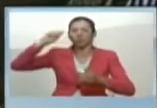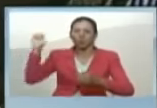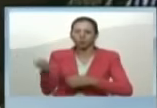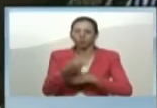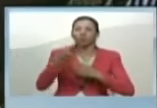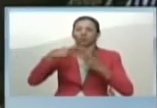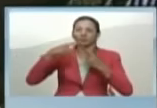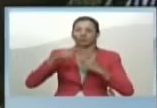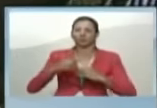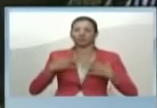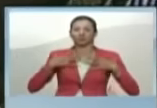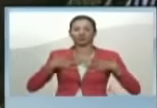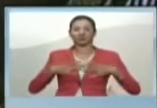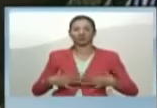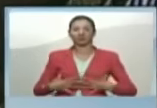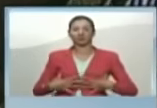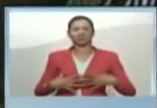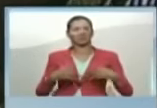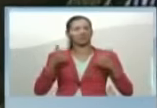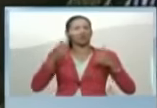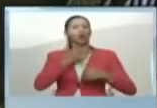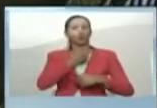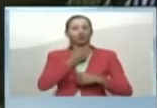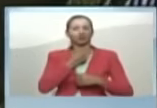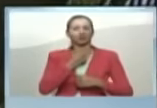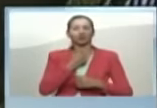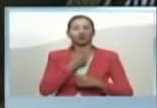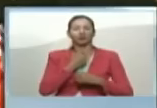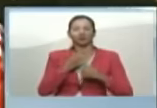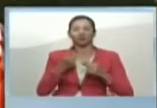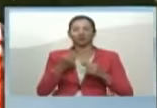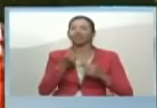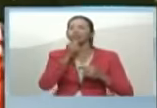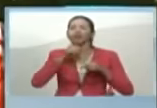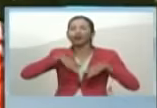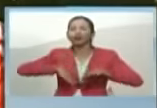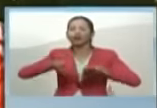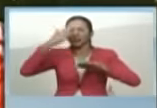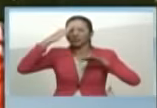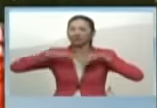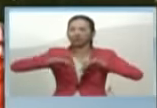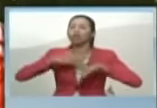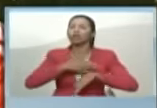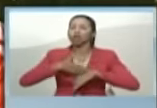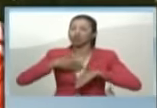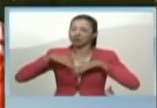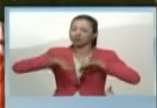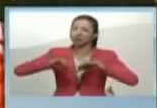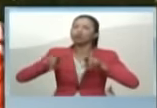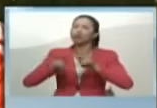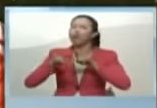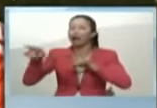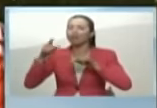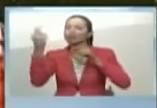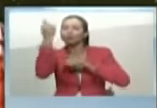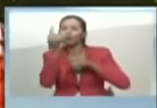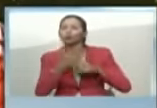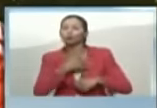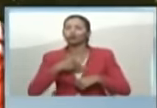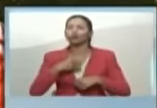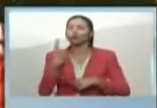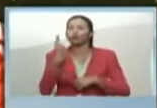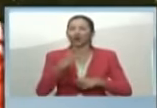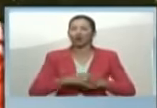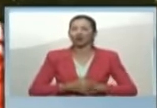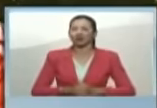Camisa está chévere, vale, me voy a mandarse una camisita así. ¿Quién aquí sabe coser? Silvia sabe coser. Yo siempre le